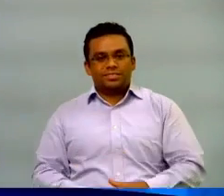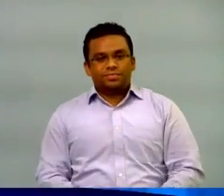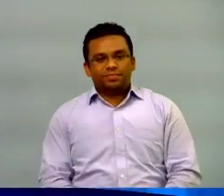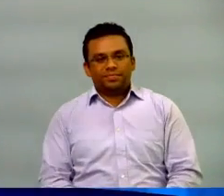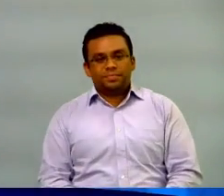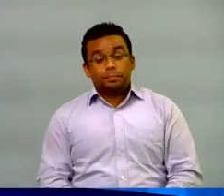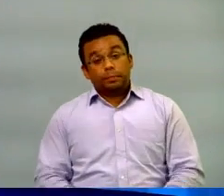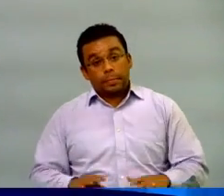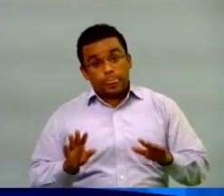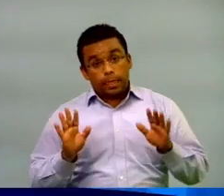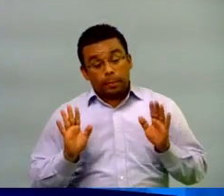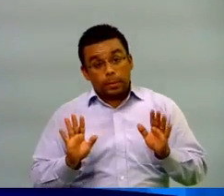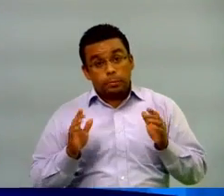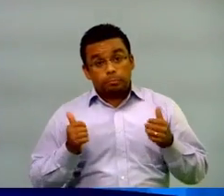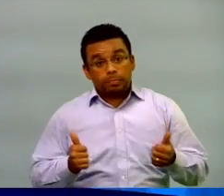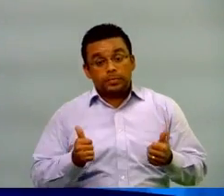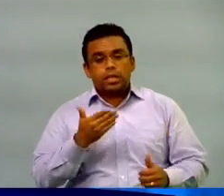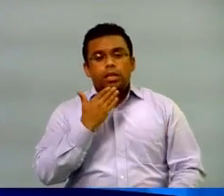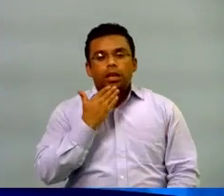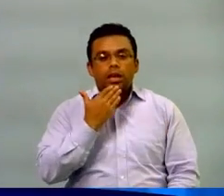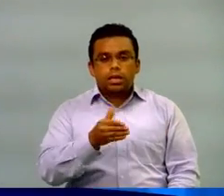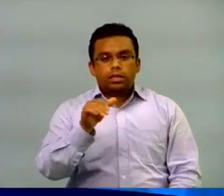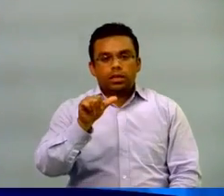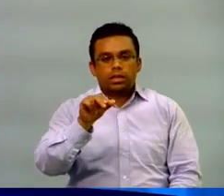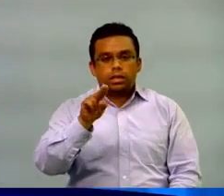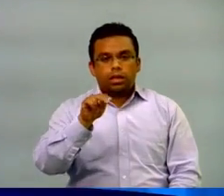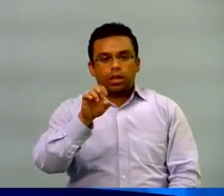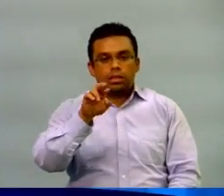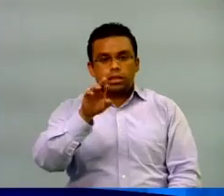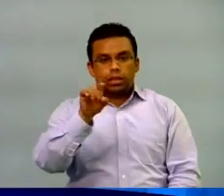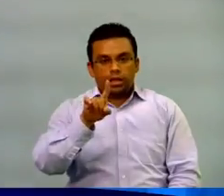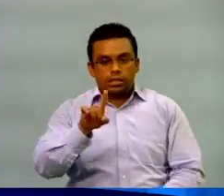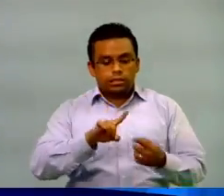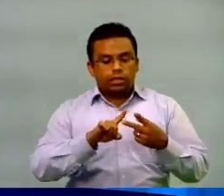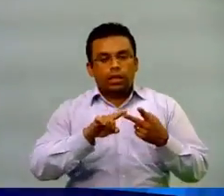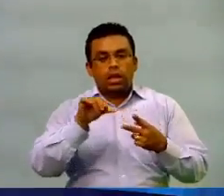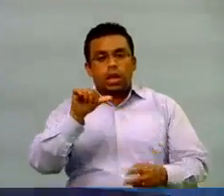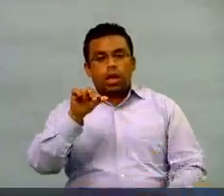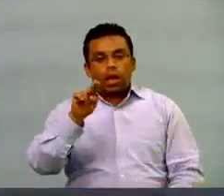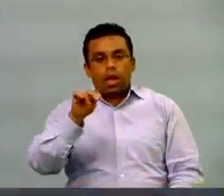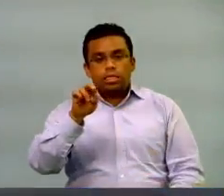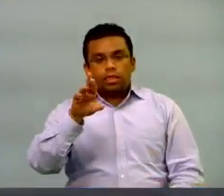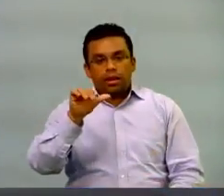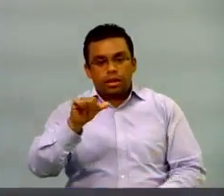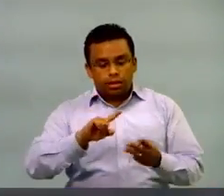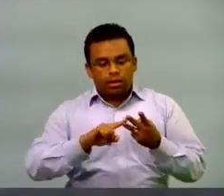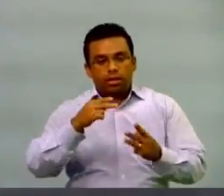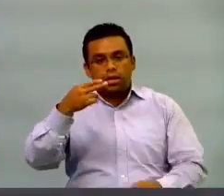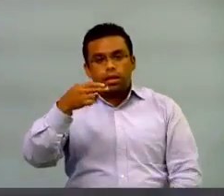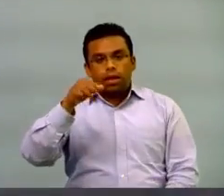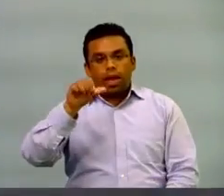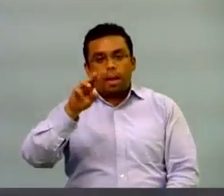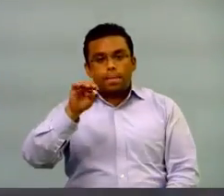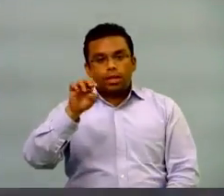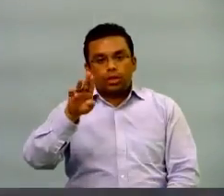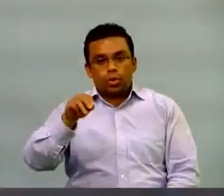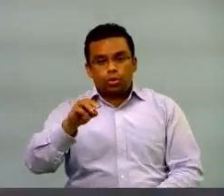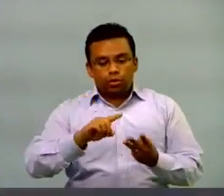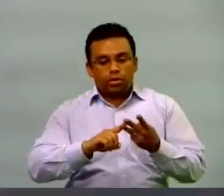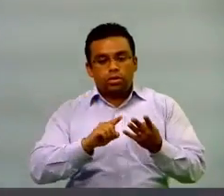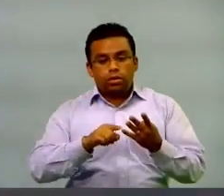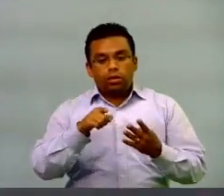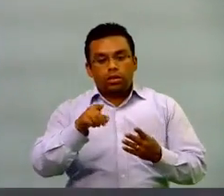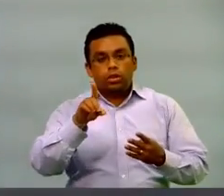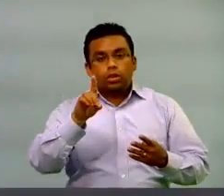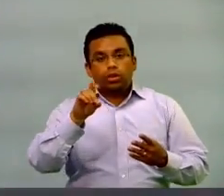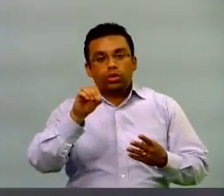de esta manera le agradecemos a Andrés, a Andrea, a Hamilton por su participación en este conversatorio. Creo que hemos